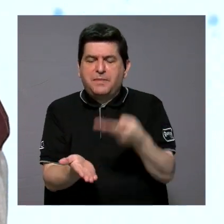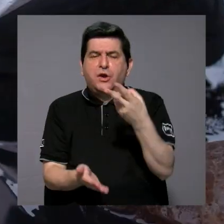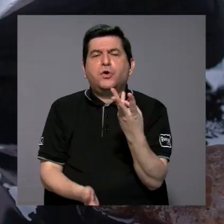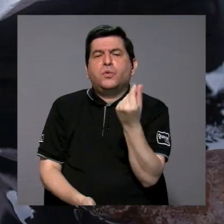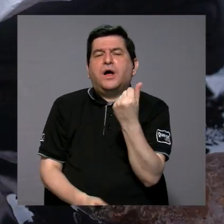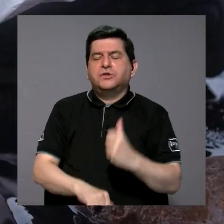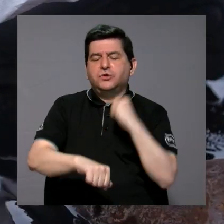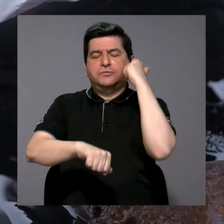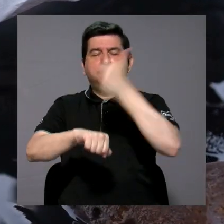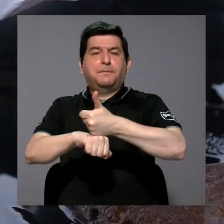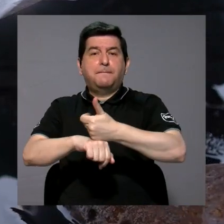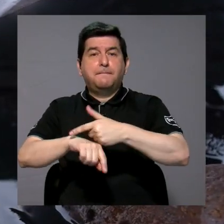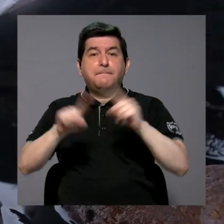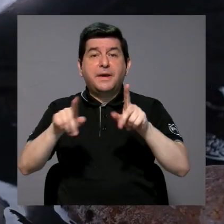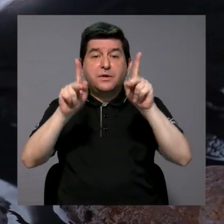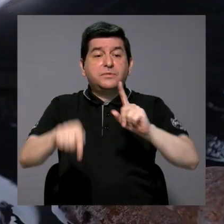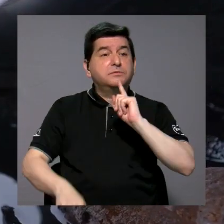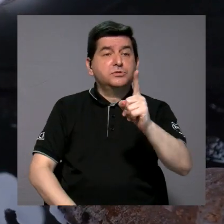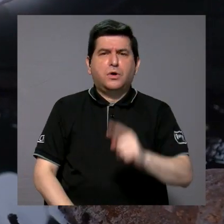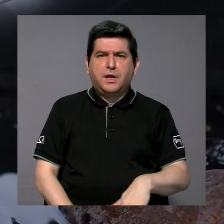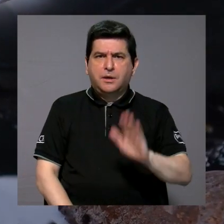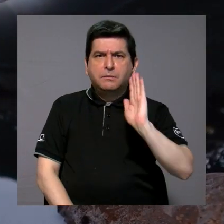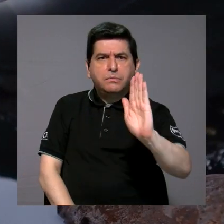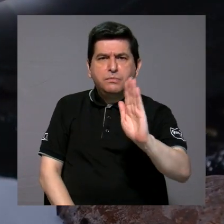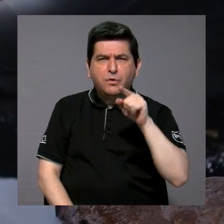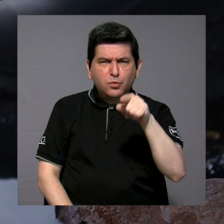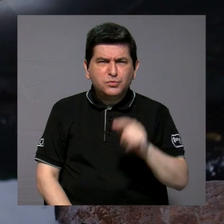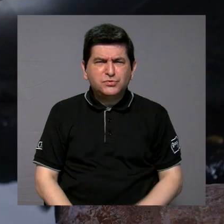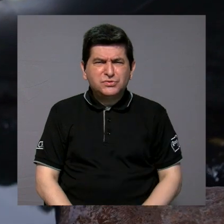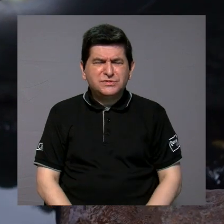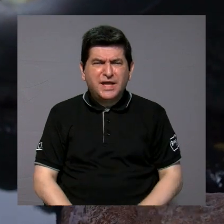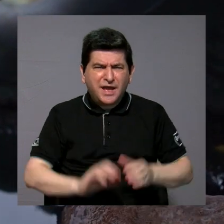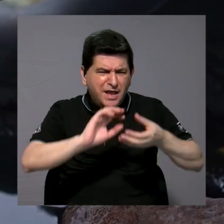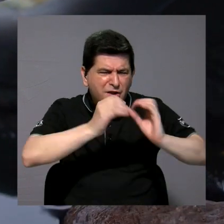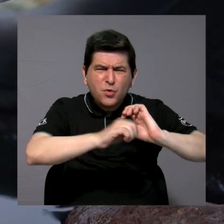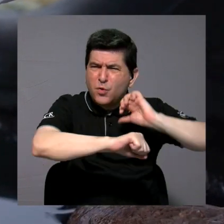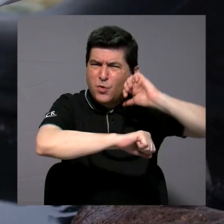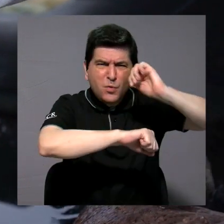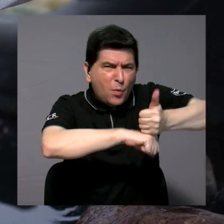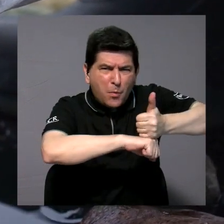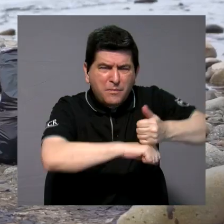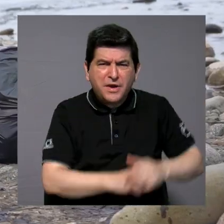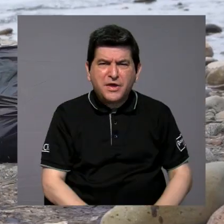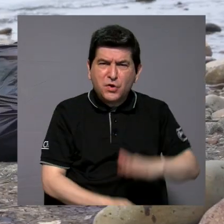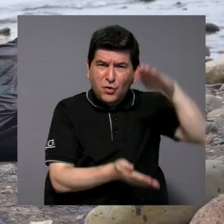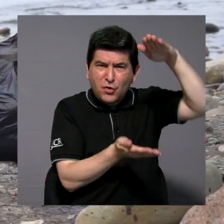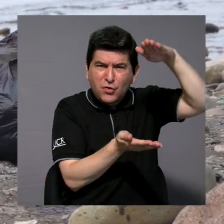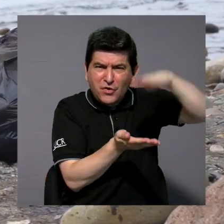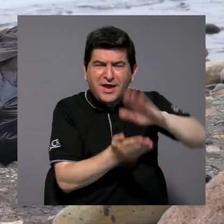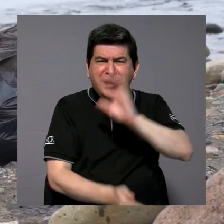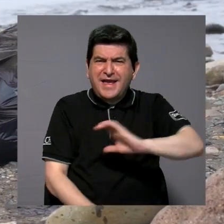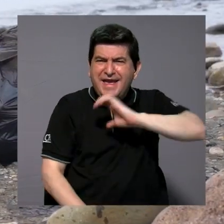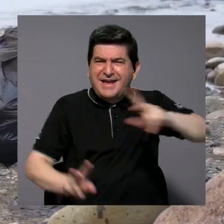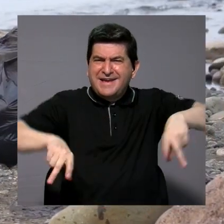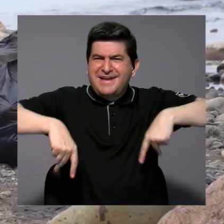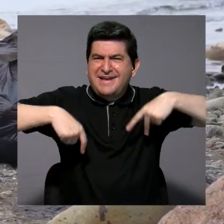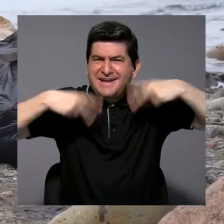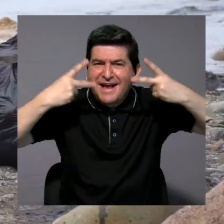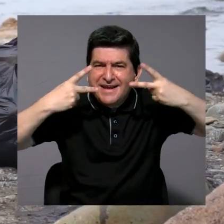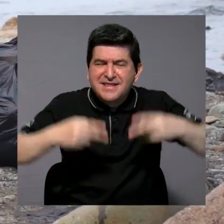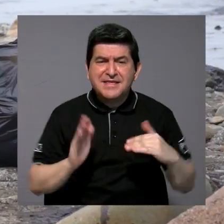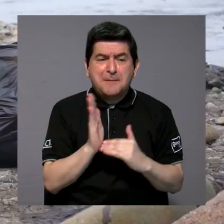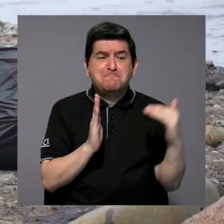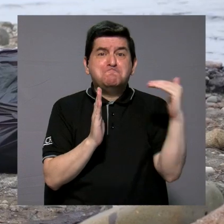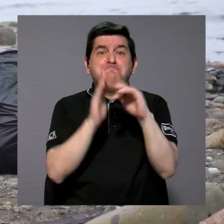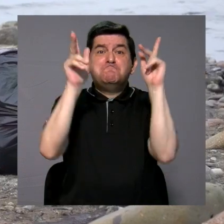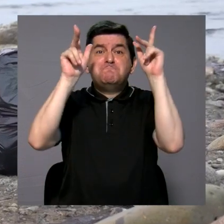tanto. Pero ayer dijo, un momento, pero ¿cómo usted va a factorizar aquí la reducción en la calidad de vida de los millones